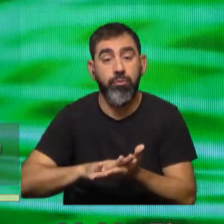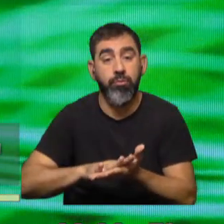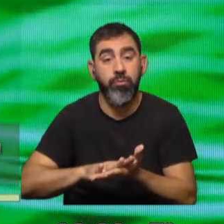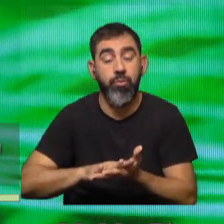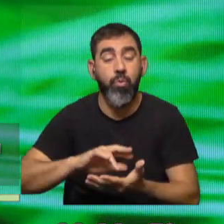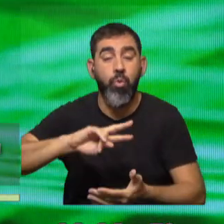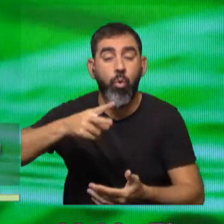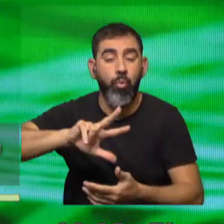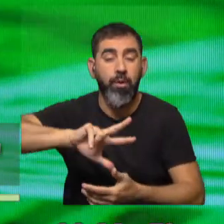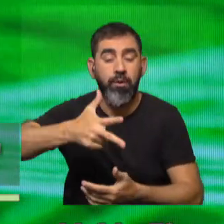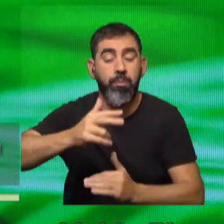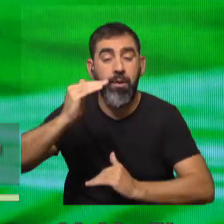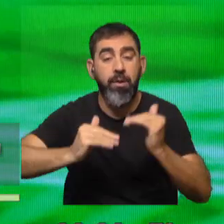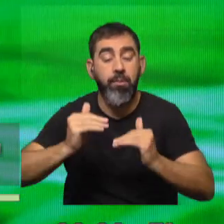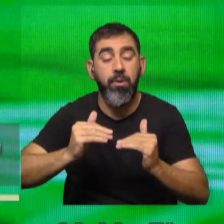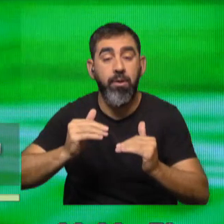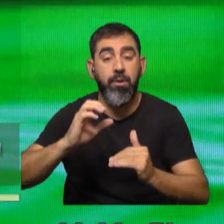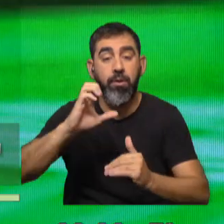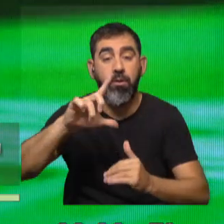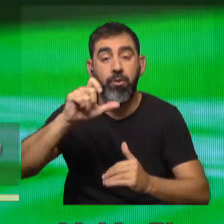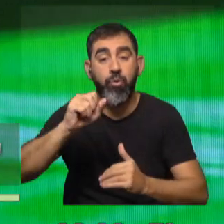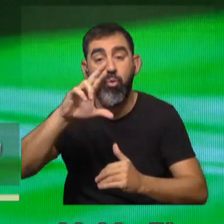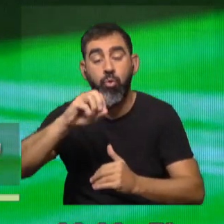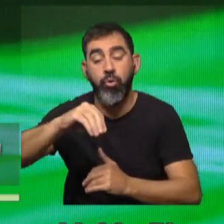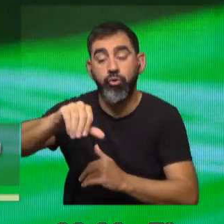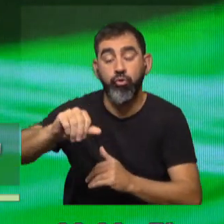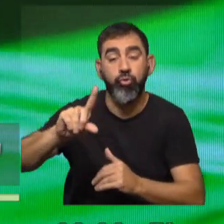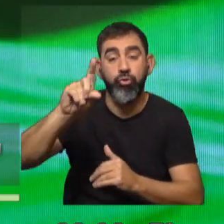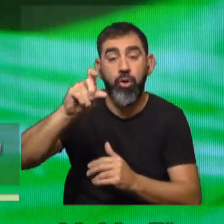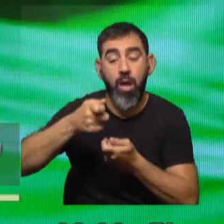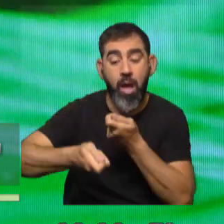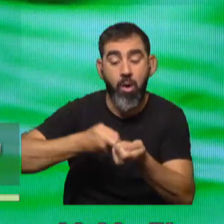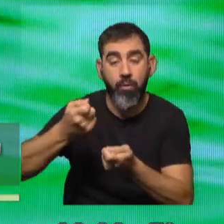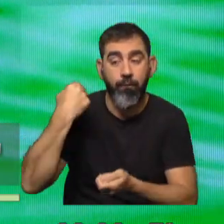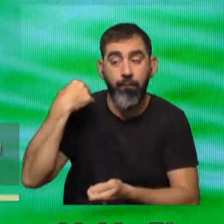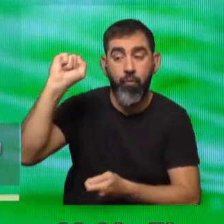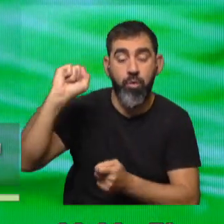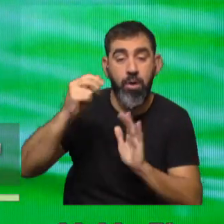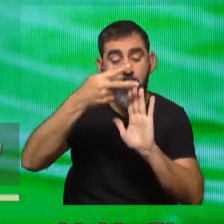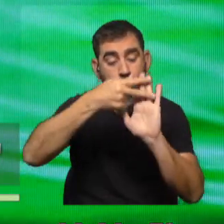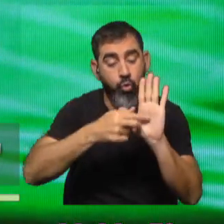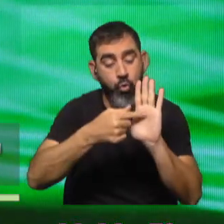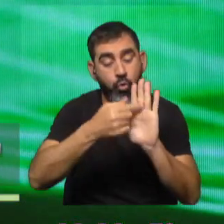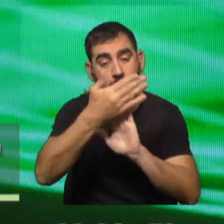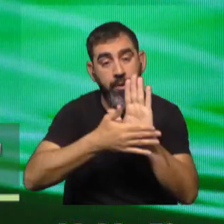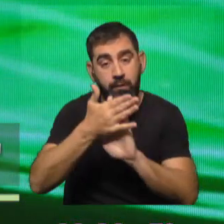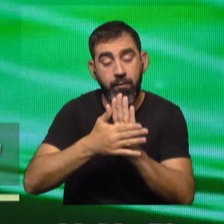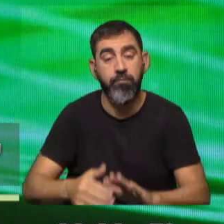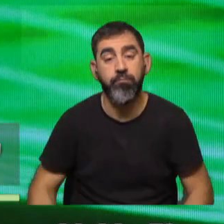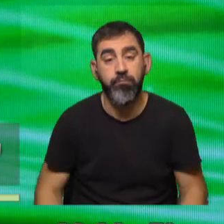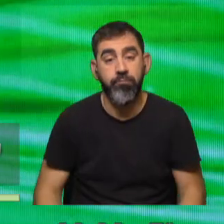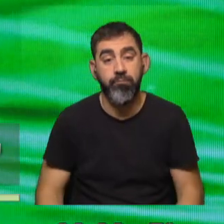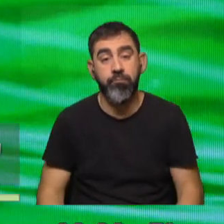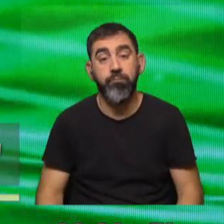por dos o por tres los niveles tolerables de cloruros y de sodio en el agua violando la propia normativa nacional y